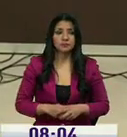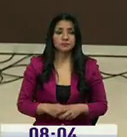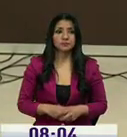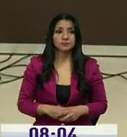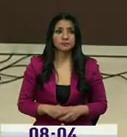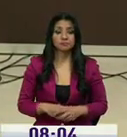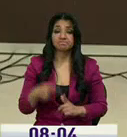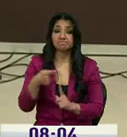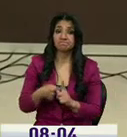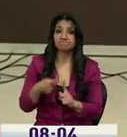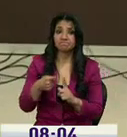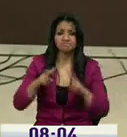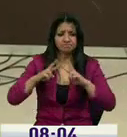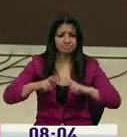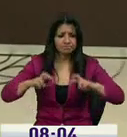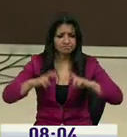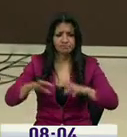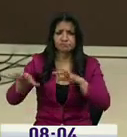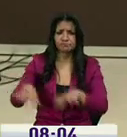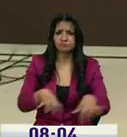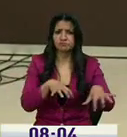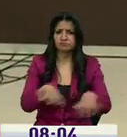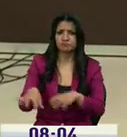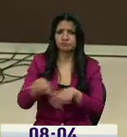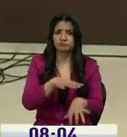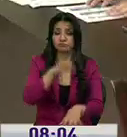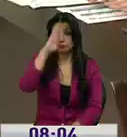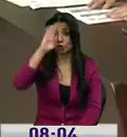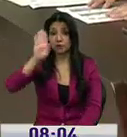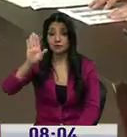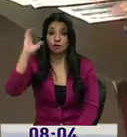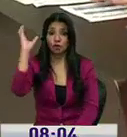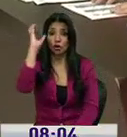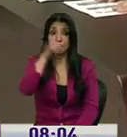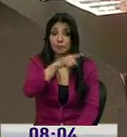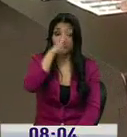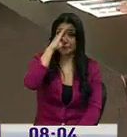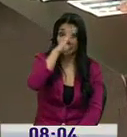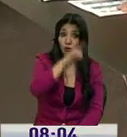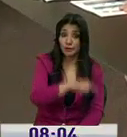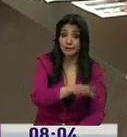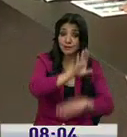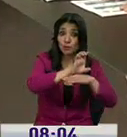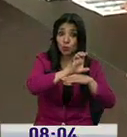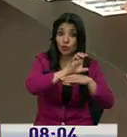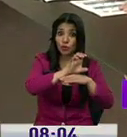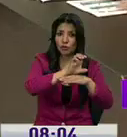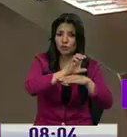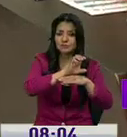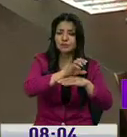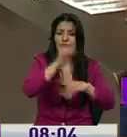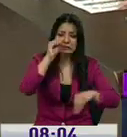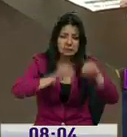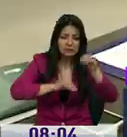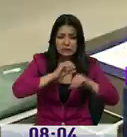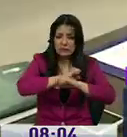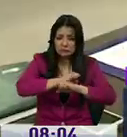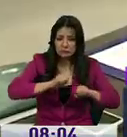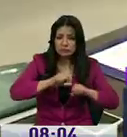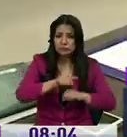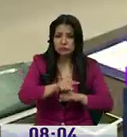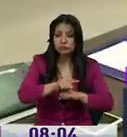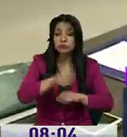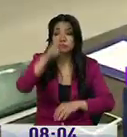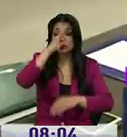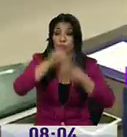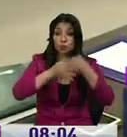Varios meses de acciones de inteligencia coordinadas entre la DIJÍN de Colombia y la Unidad de Investigación de Delitos con Armas, Municiones y Explosivos de la